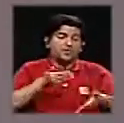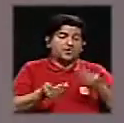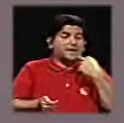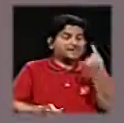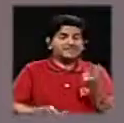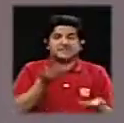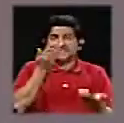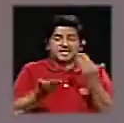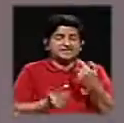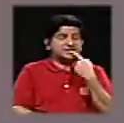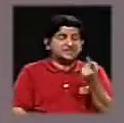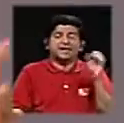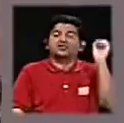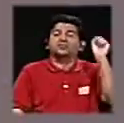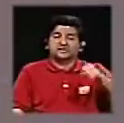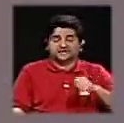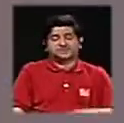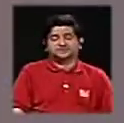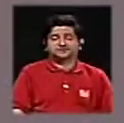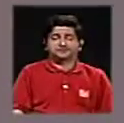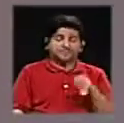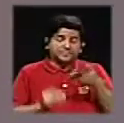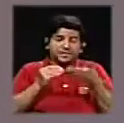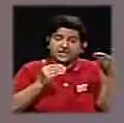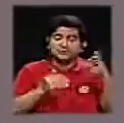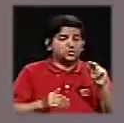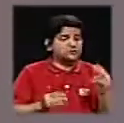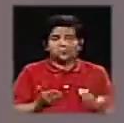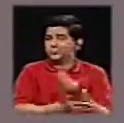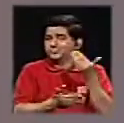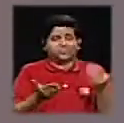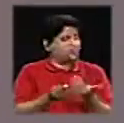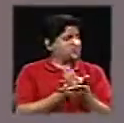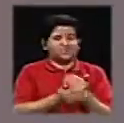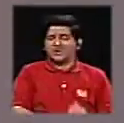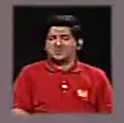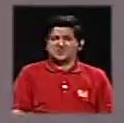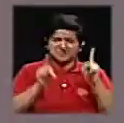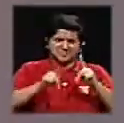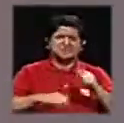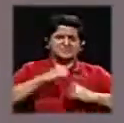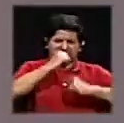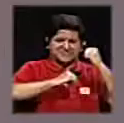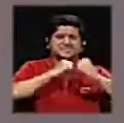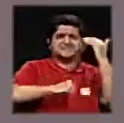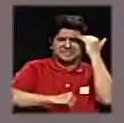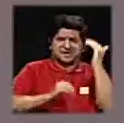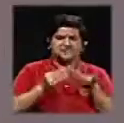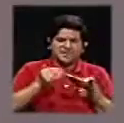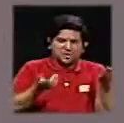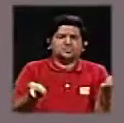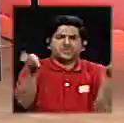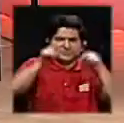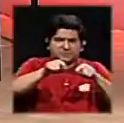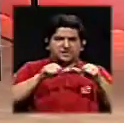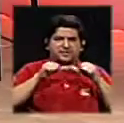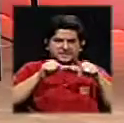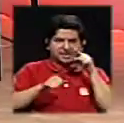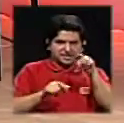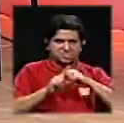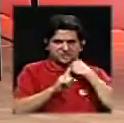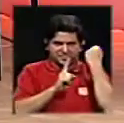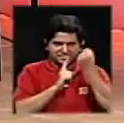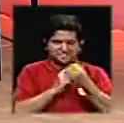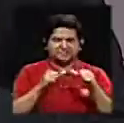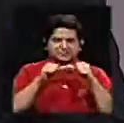que probablemente dijeron que sí, porque esto son cosas que no son nuevas. Los que nos movemos en el campo de infraestructura sabemos que esas cosas han pasado. Continuaremos con esto en